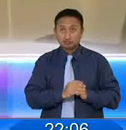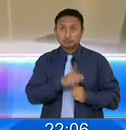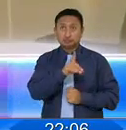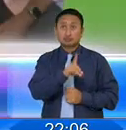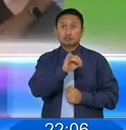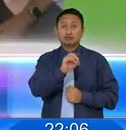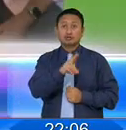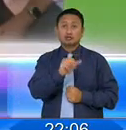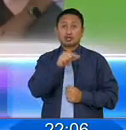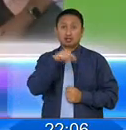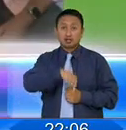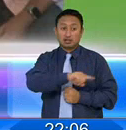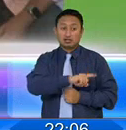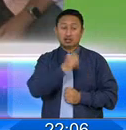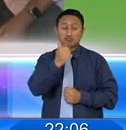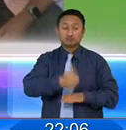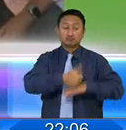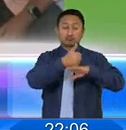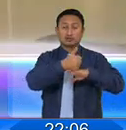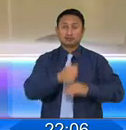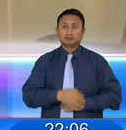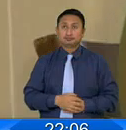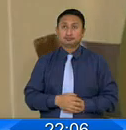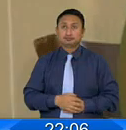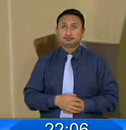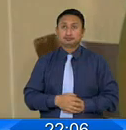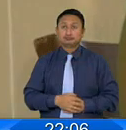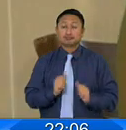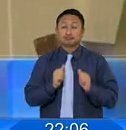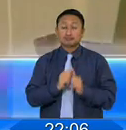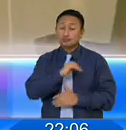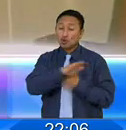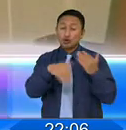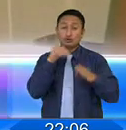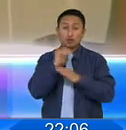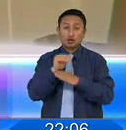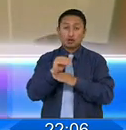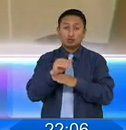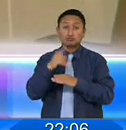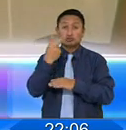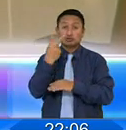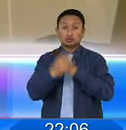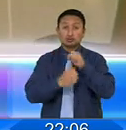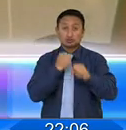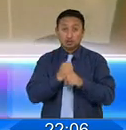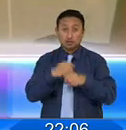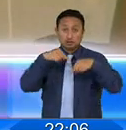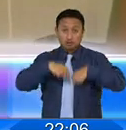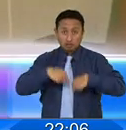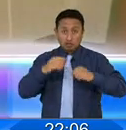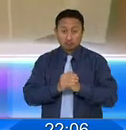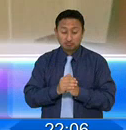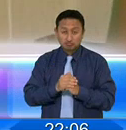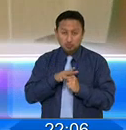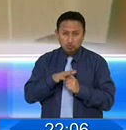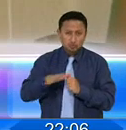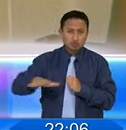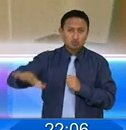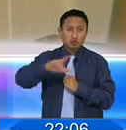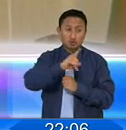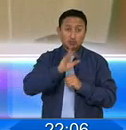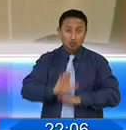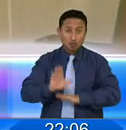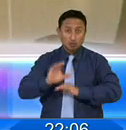Maíno liderará esta cartera de Estado. A cada rincón del país, en los próximos 2 años, presidente, siguiendo su